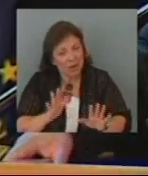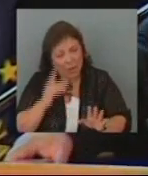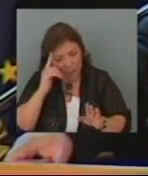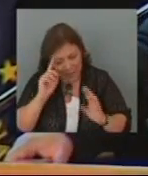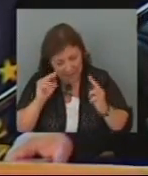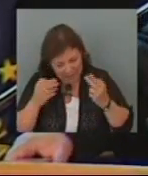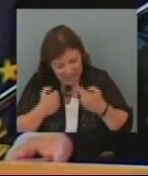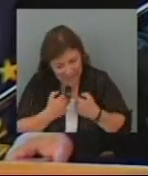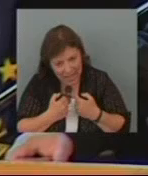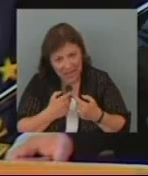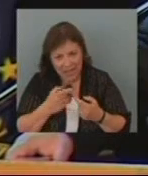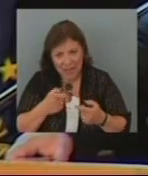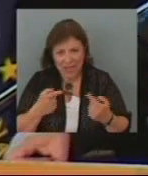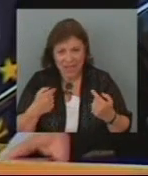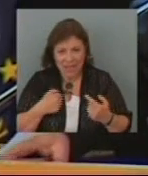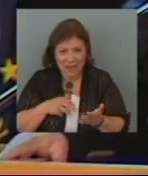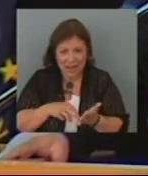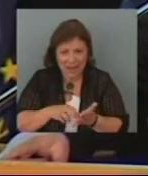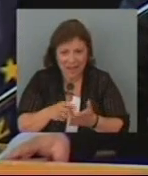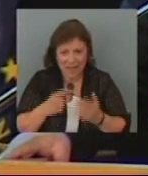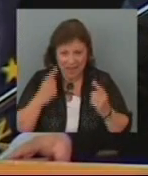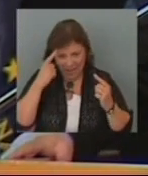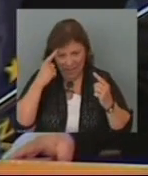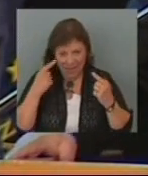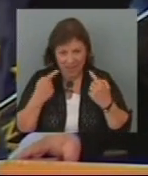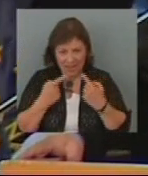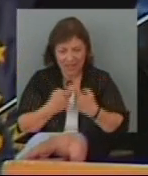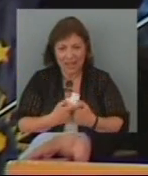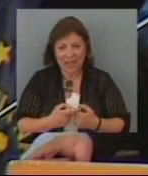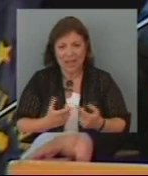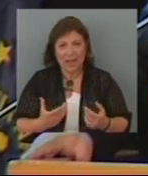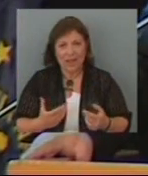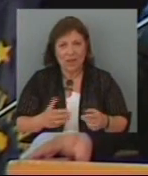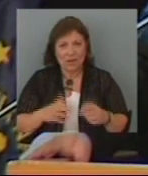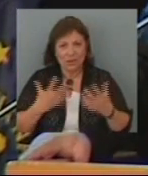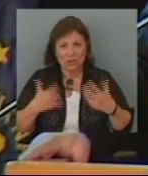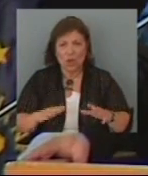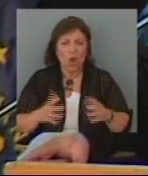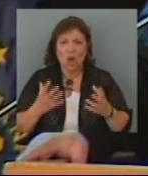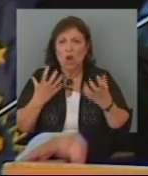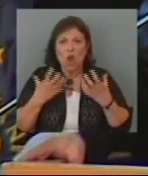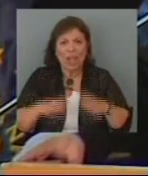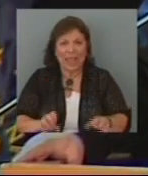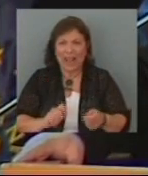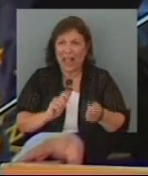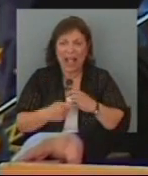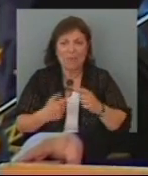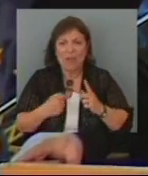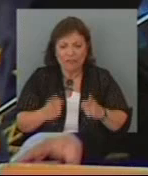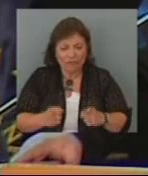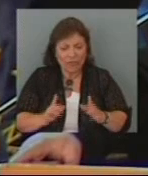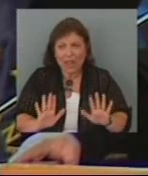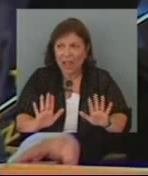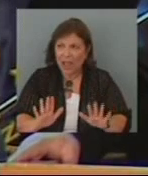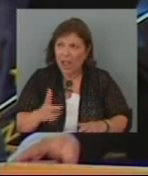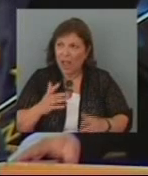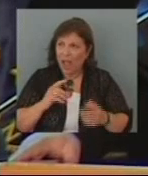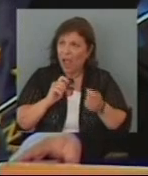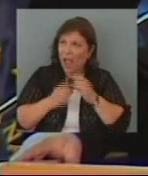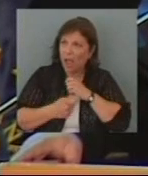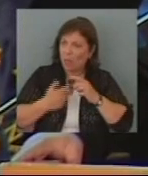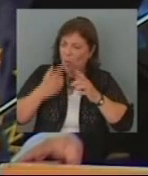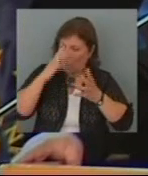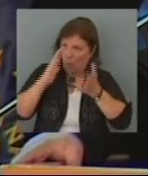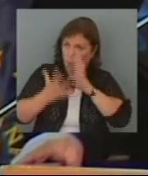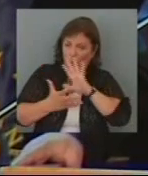que parece contradictorio, surge la resistencia al cambio. Y aparece la crítica vacía